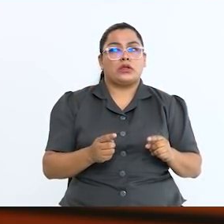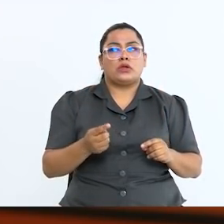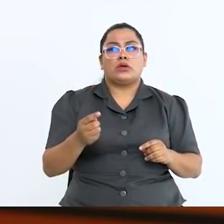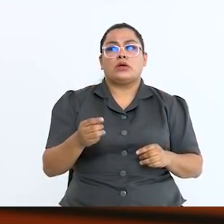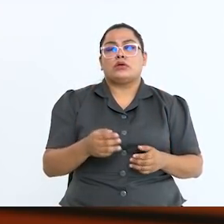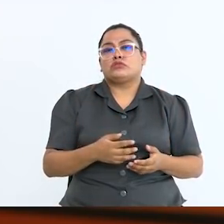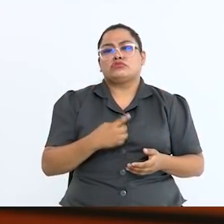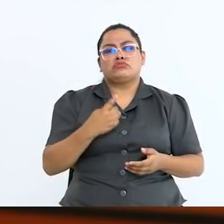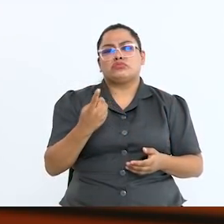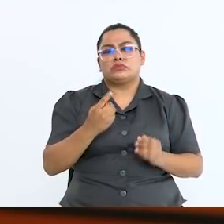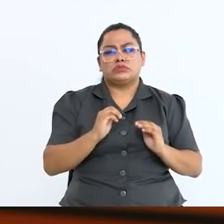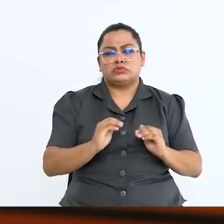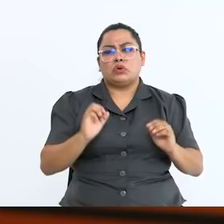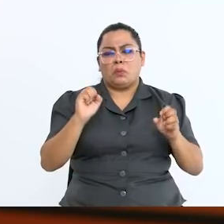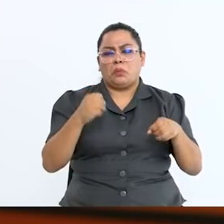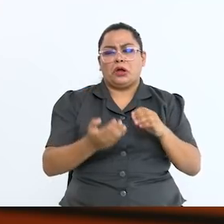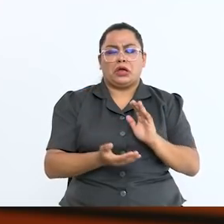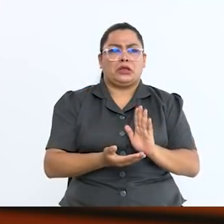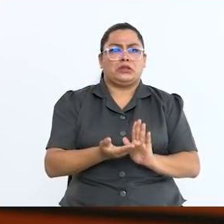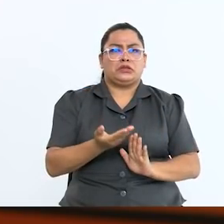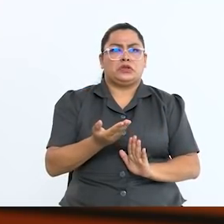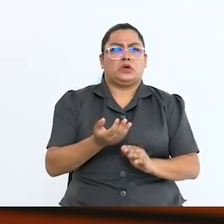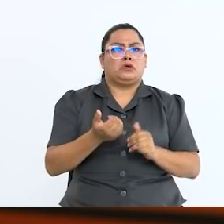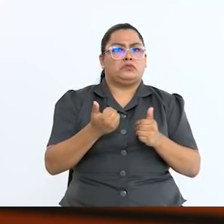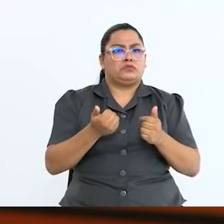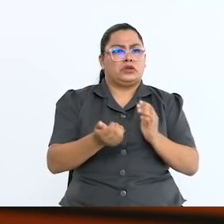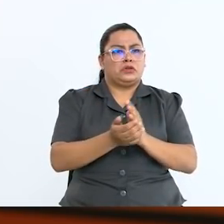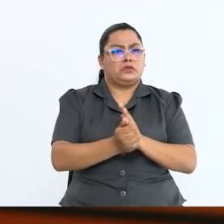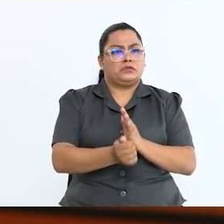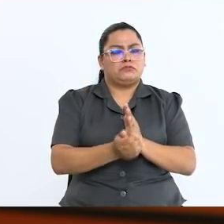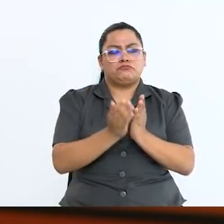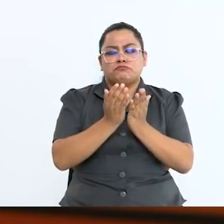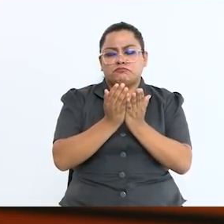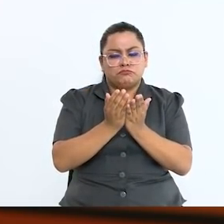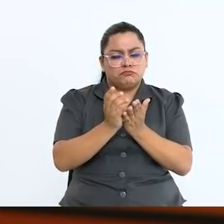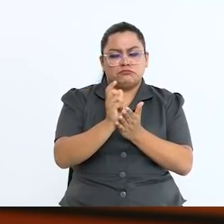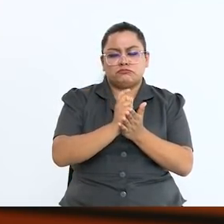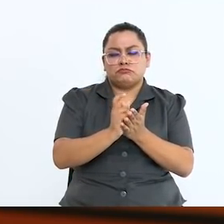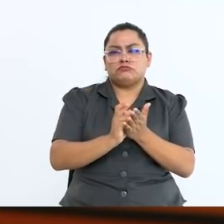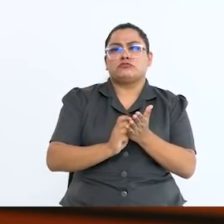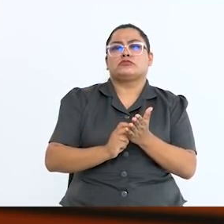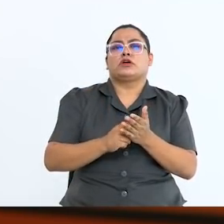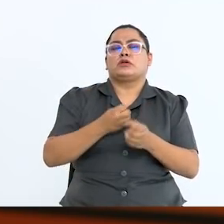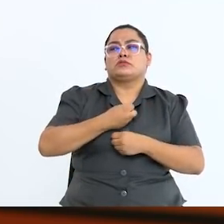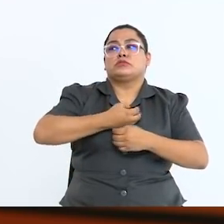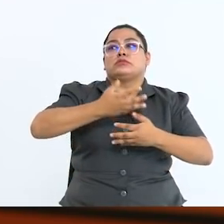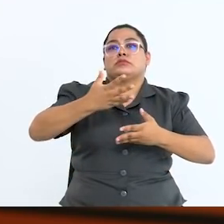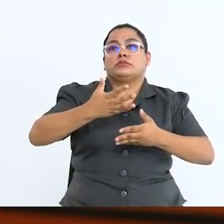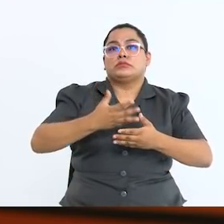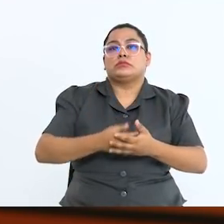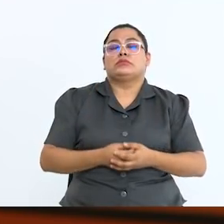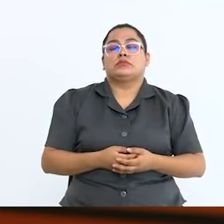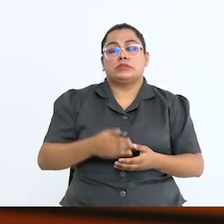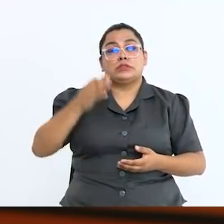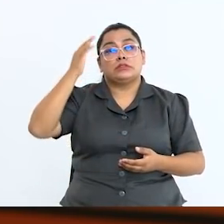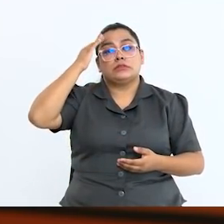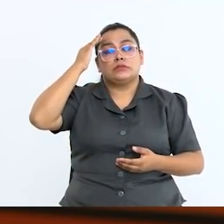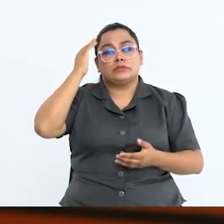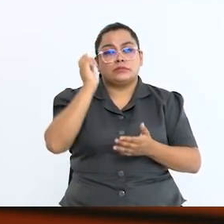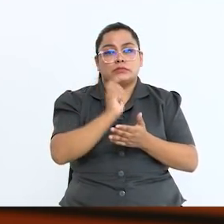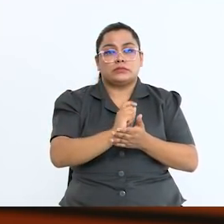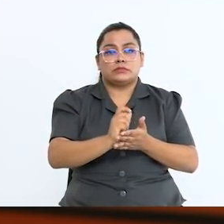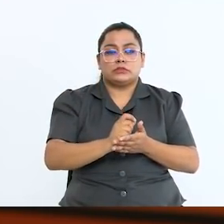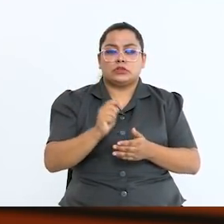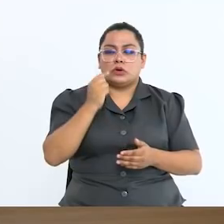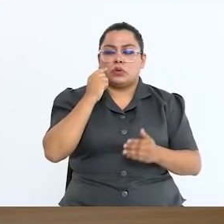un pretexto para que los niños y las niñas puedan desarrollar sus macrohabilidades de saber leer, escuchar, expresarse y saber